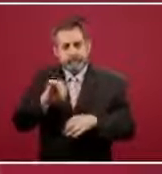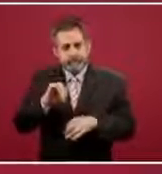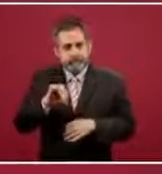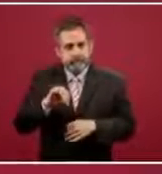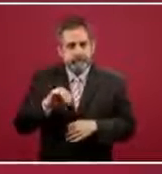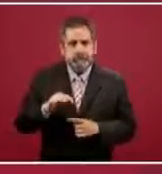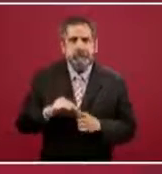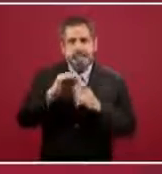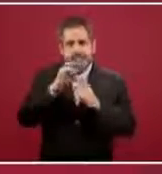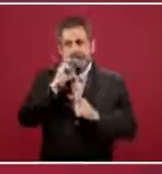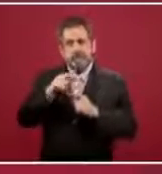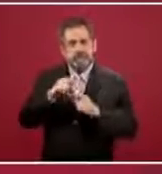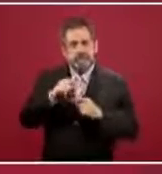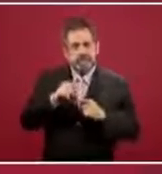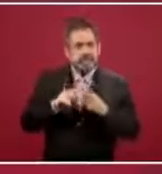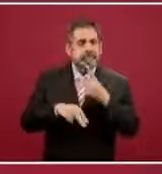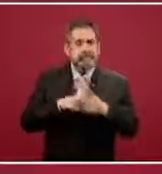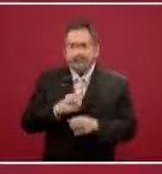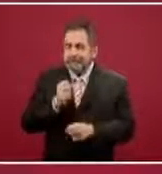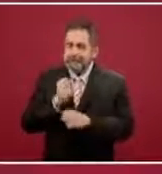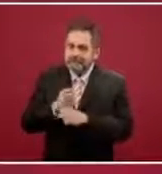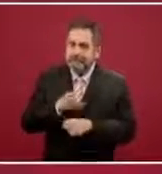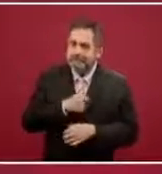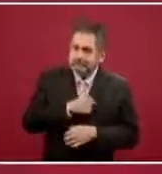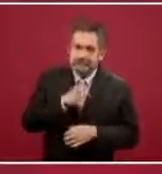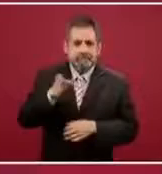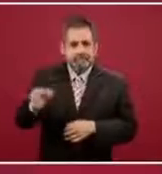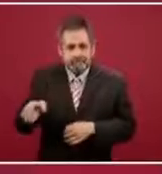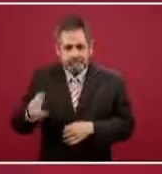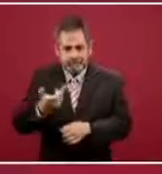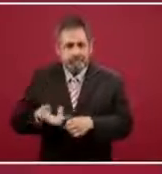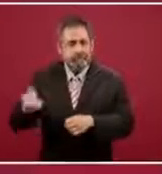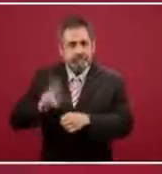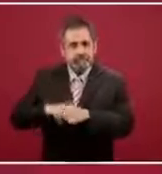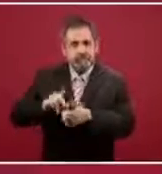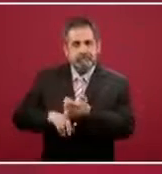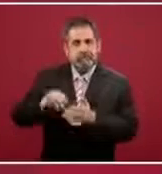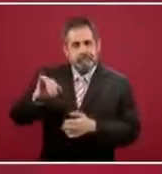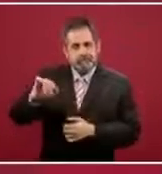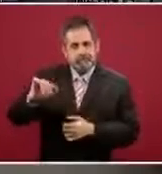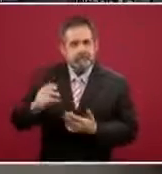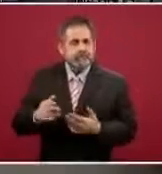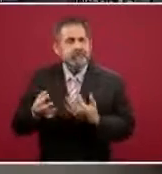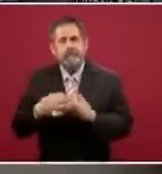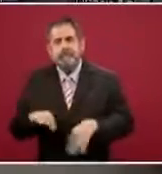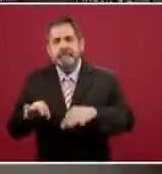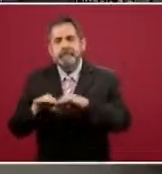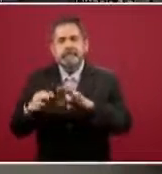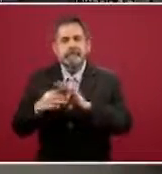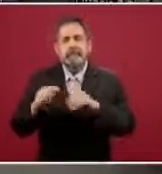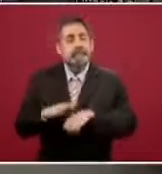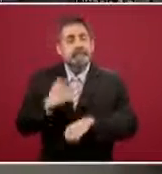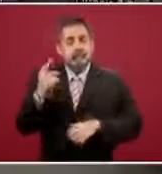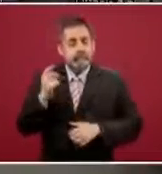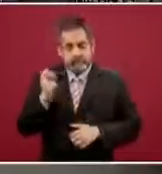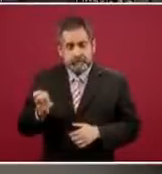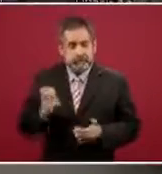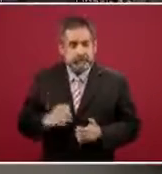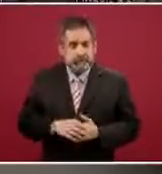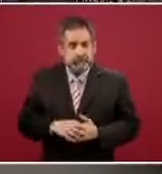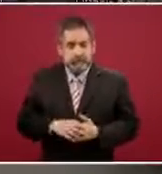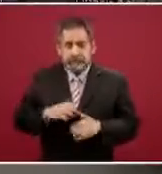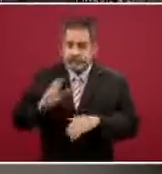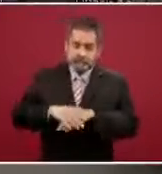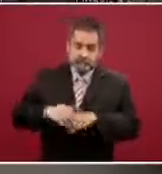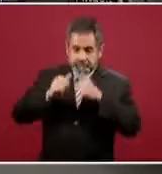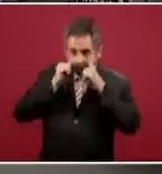tenga la precaución de tempranamente acudir a las unidades de salud porque es importante esto porque así se le da